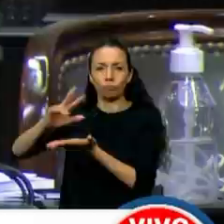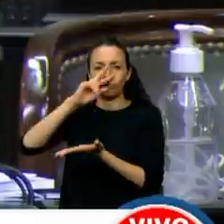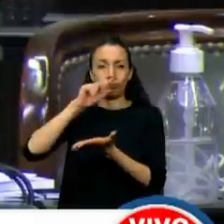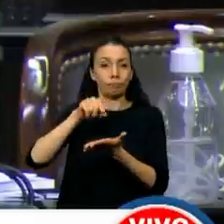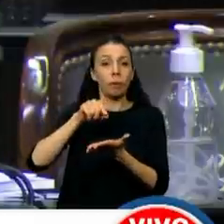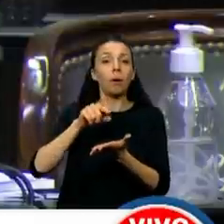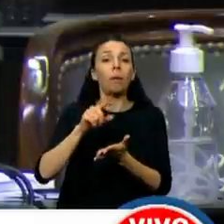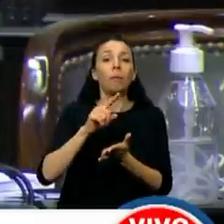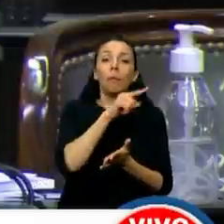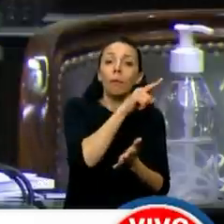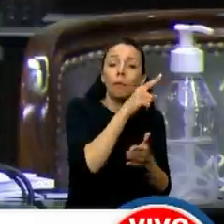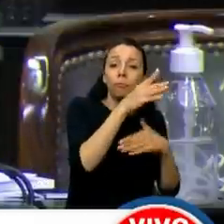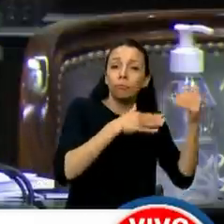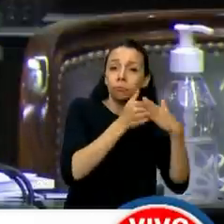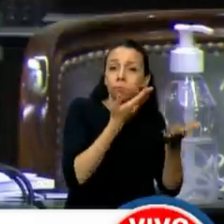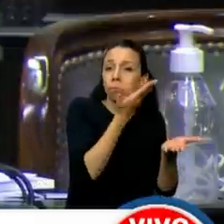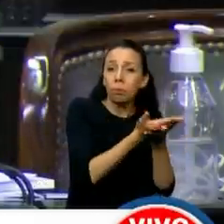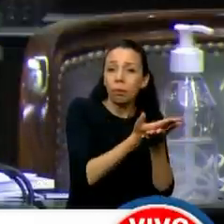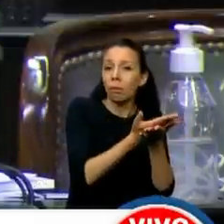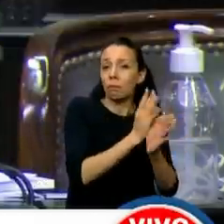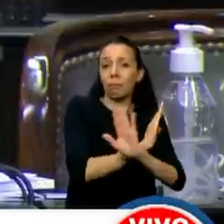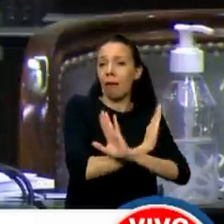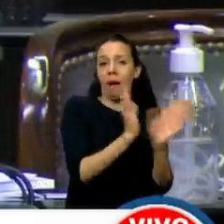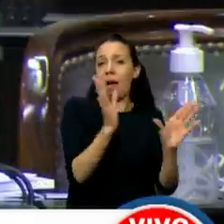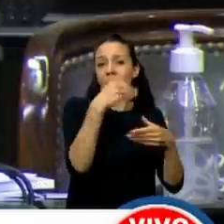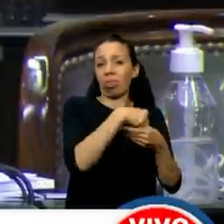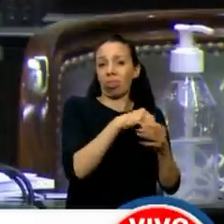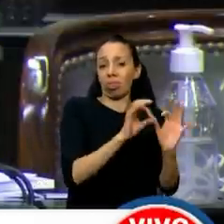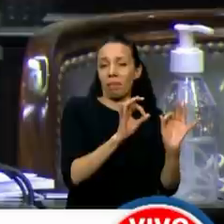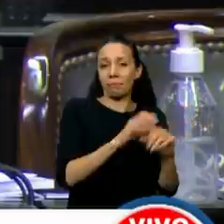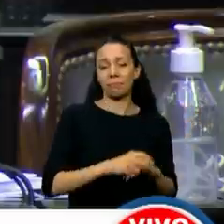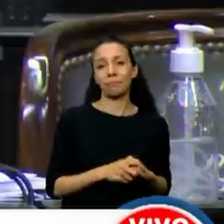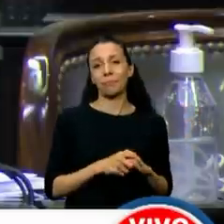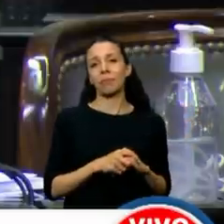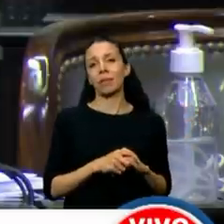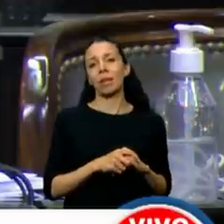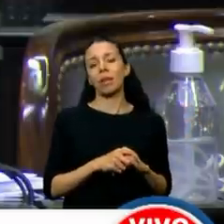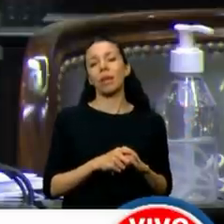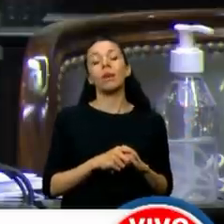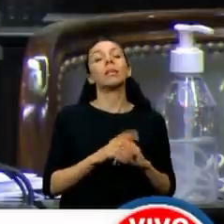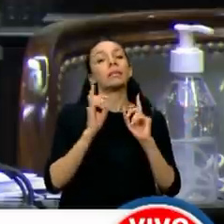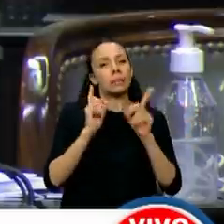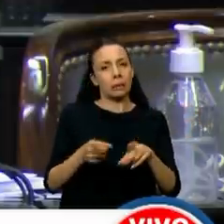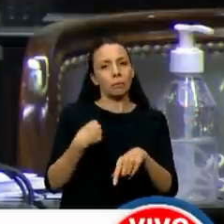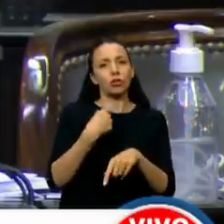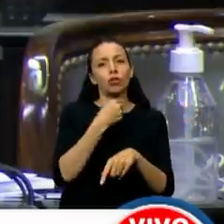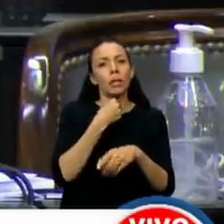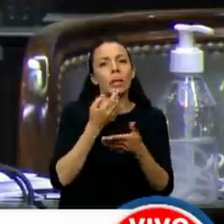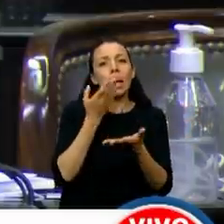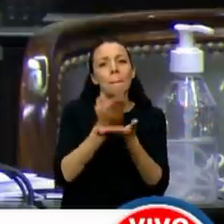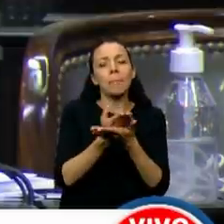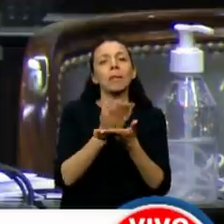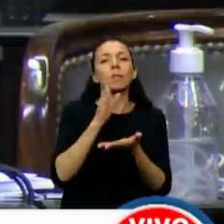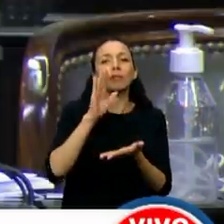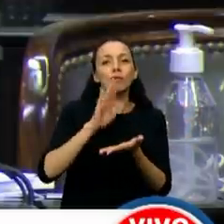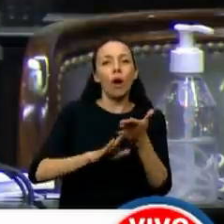incluida y la segunda el segundo reclamo también solicitado por mí oportunamente era la inclusión en un